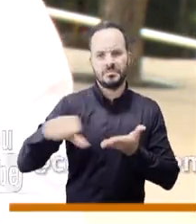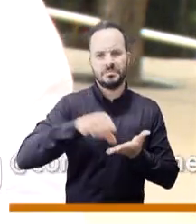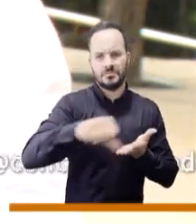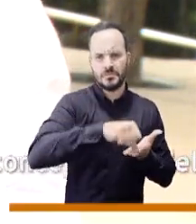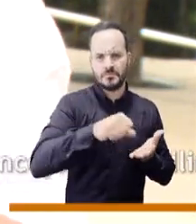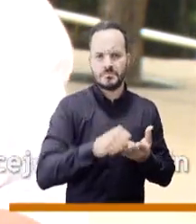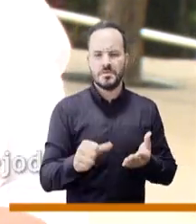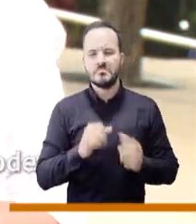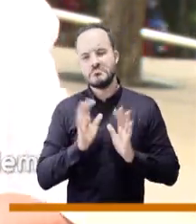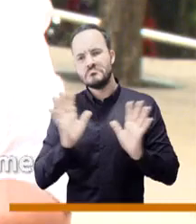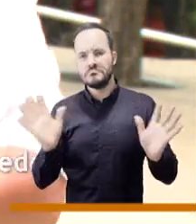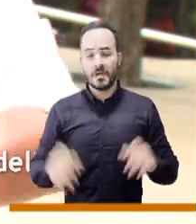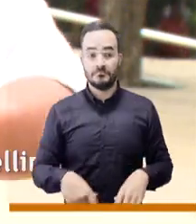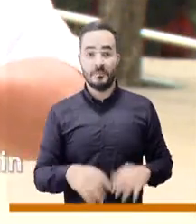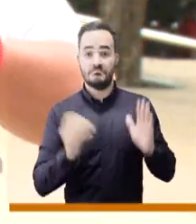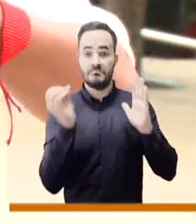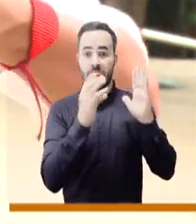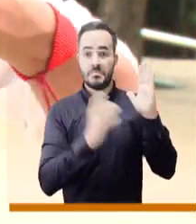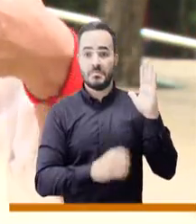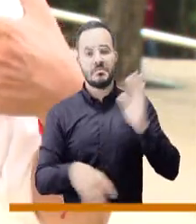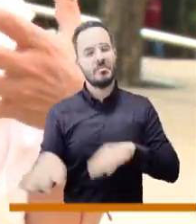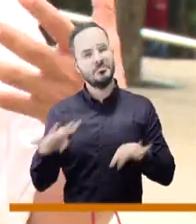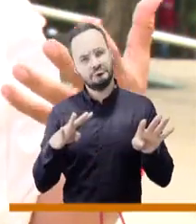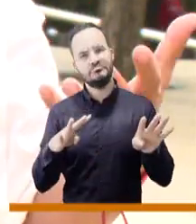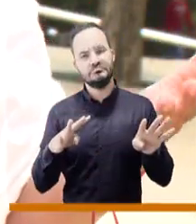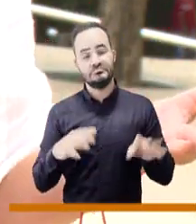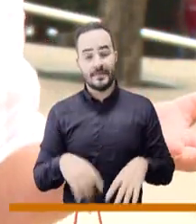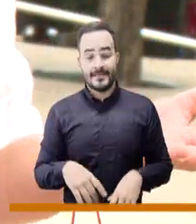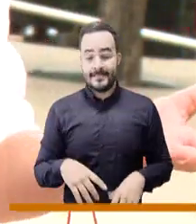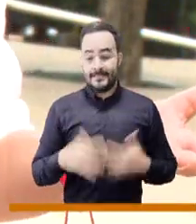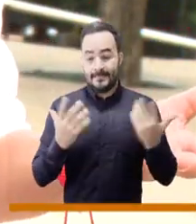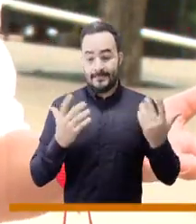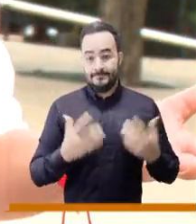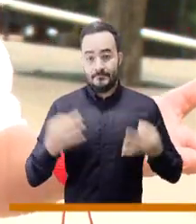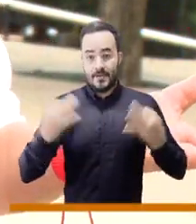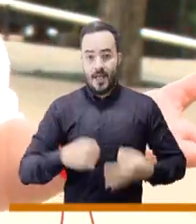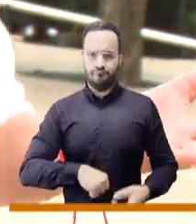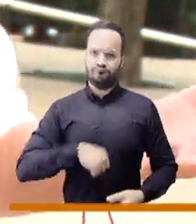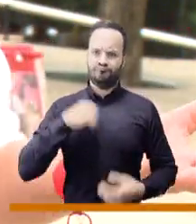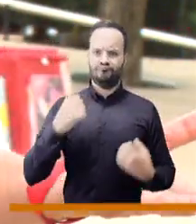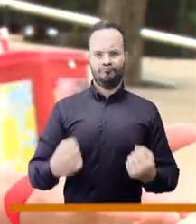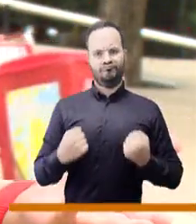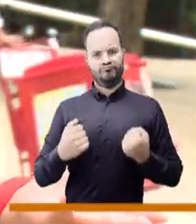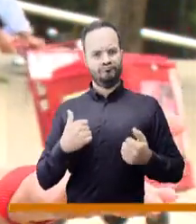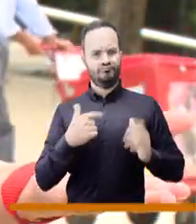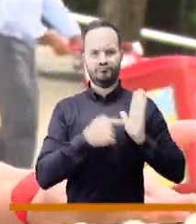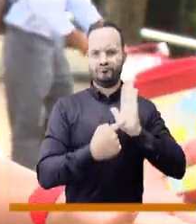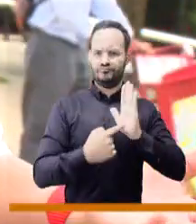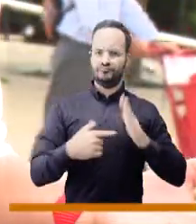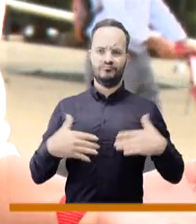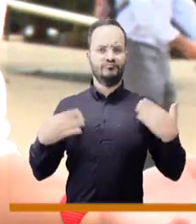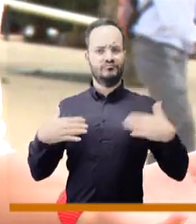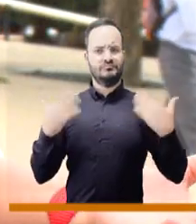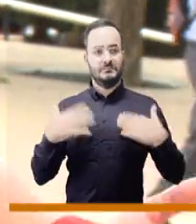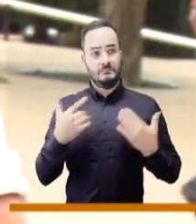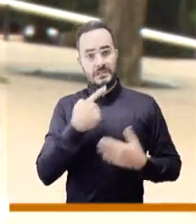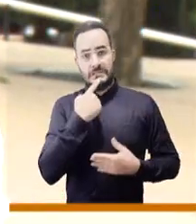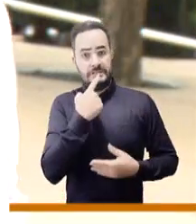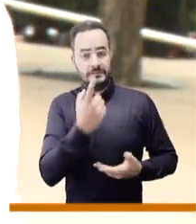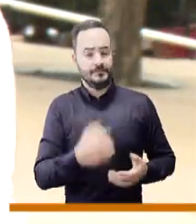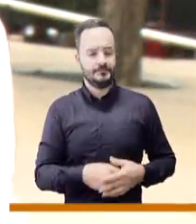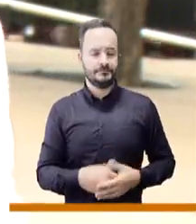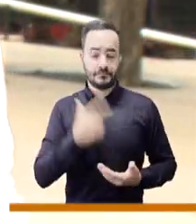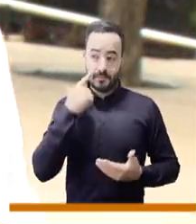construcción en Medellín, y ellos de una manera, digamos, orgullosa. Nos decían,